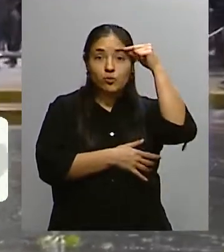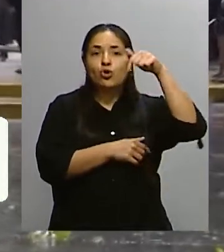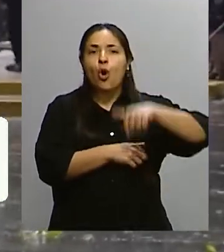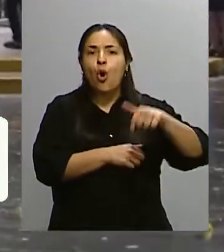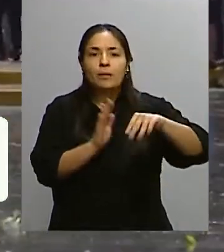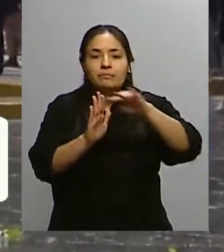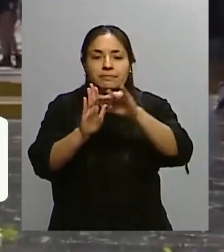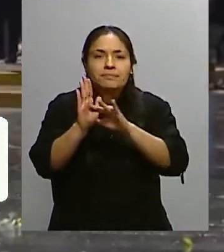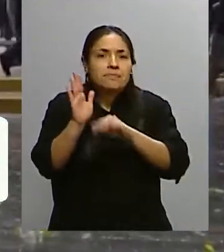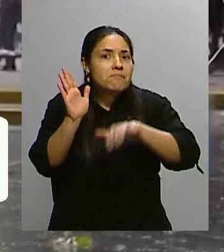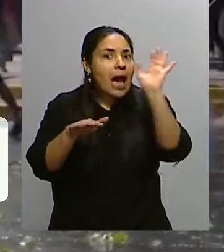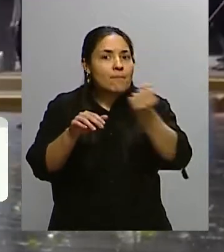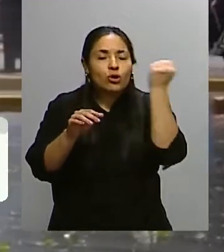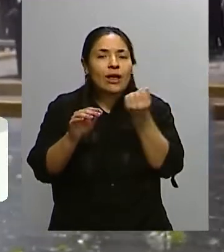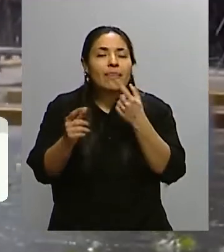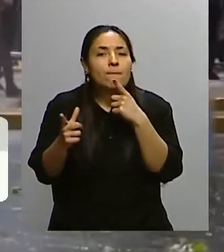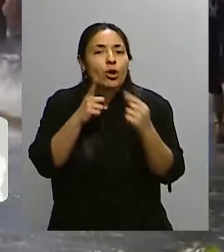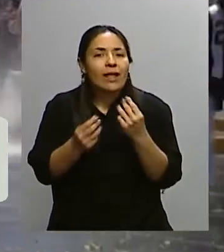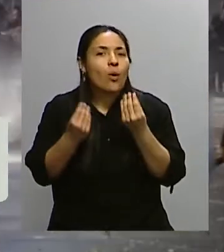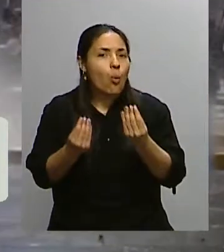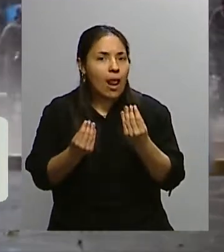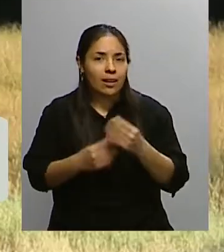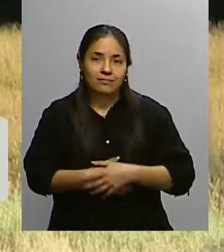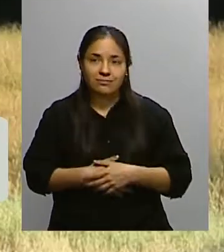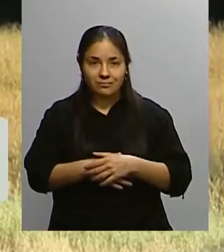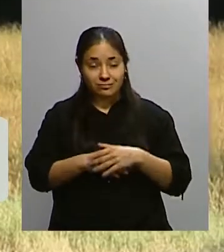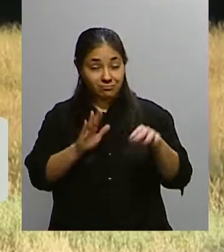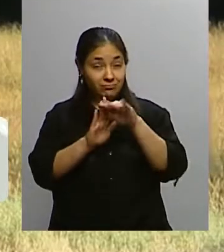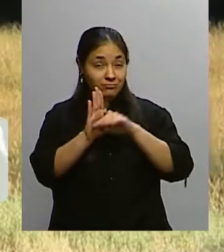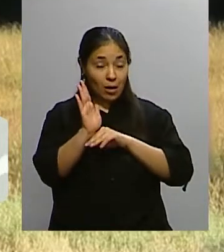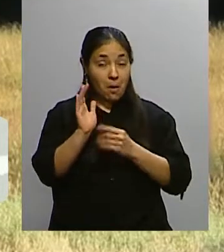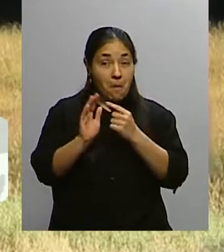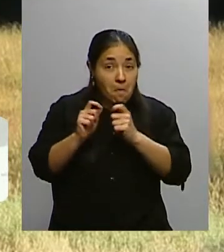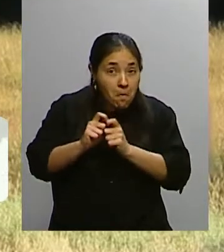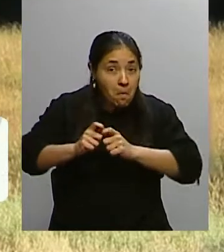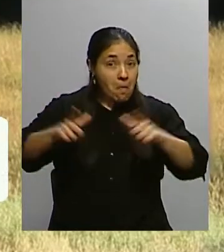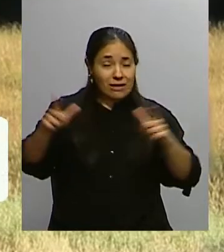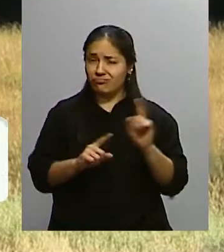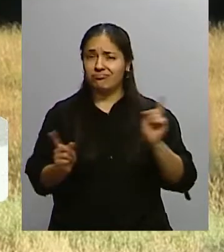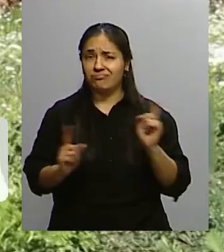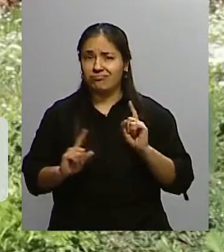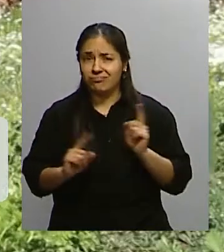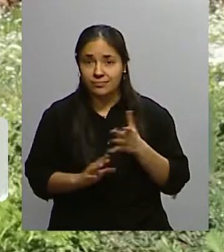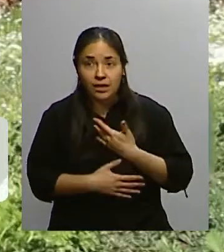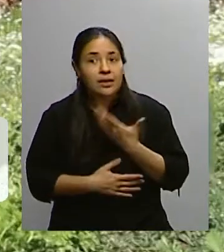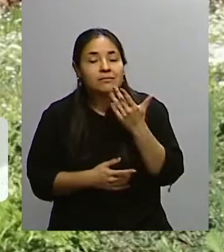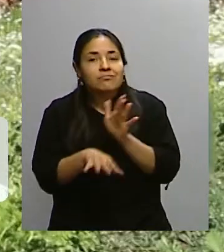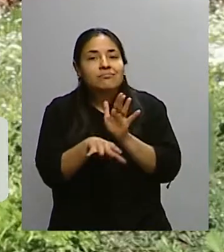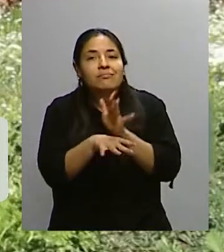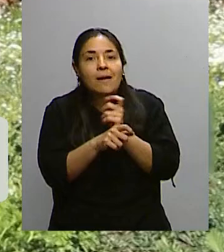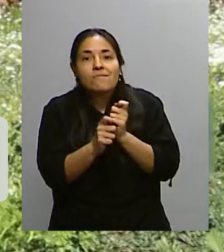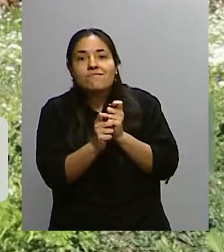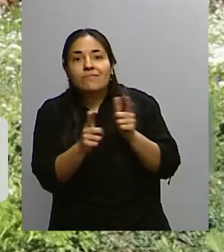en Chile? O sea, en rigor no había un aumento en los reclamos, sino más bien un incremento